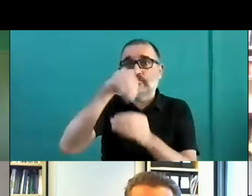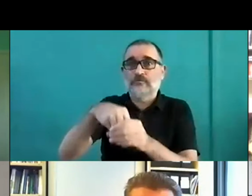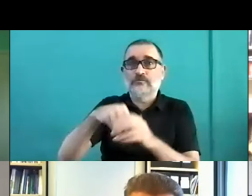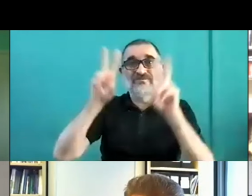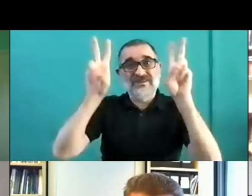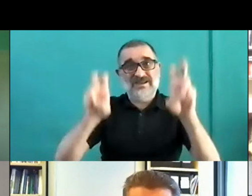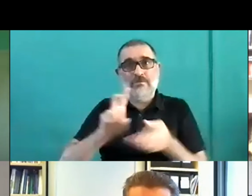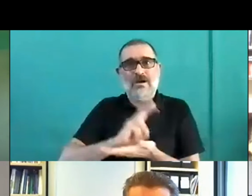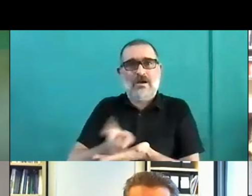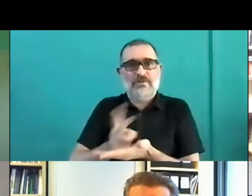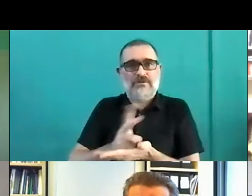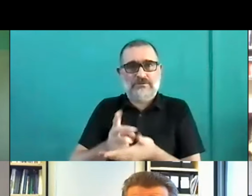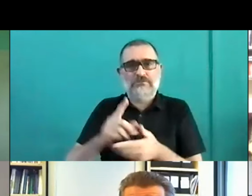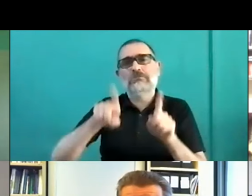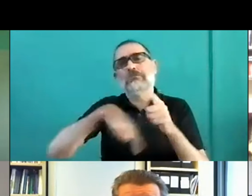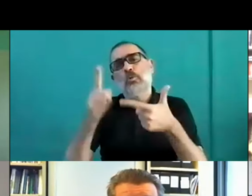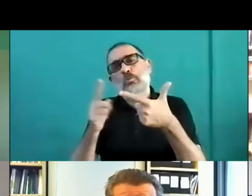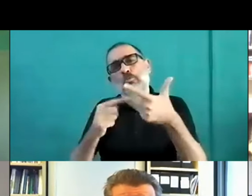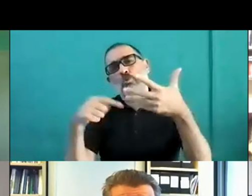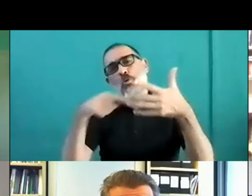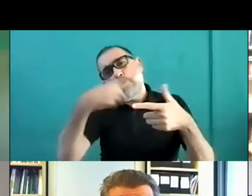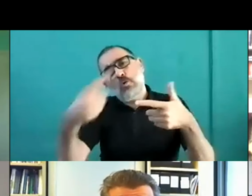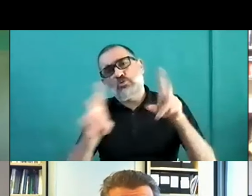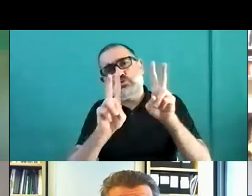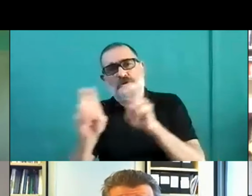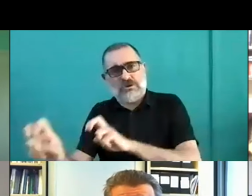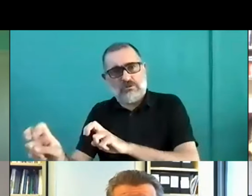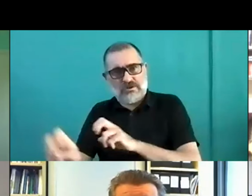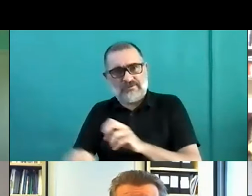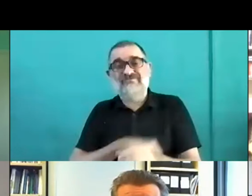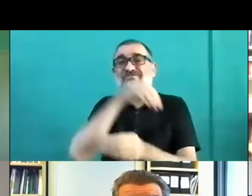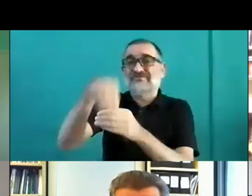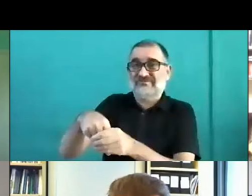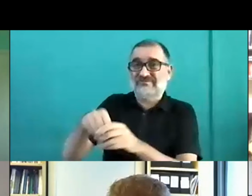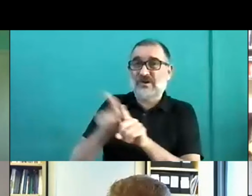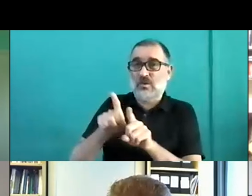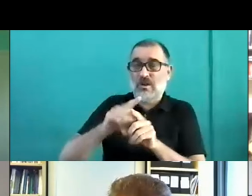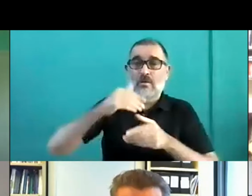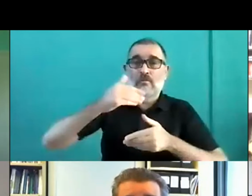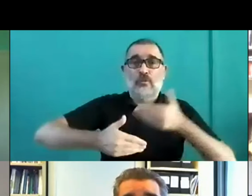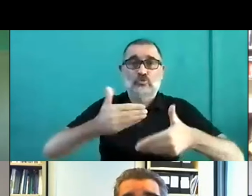muy activamente. No solo se espera la participación de los gobiernos,